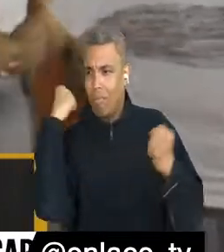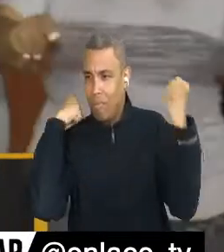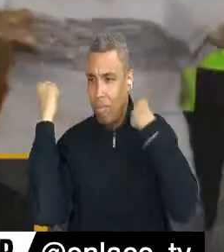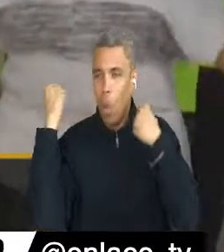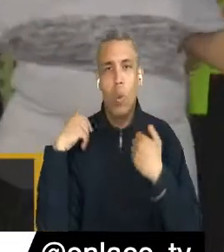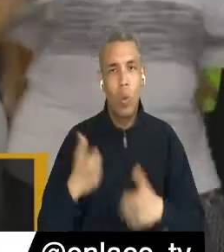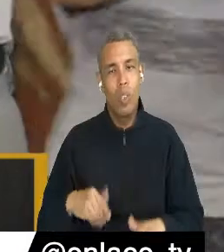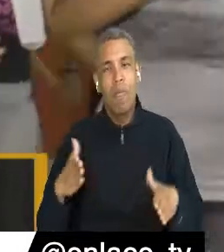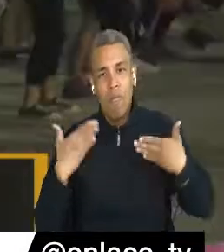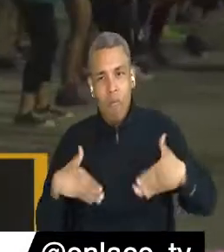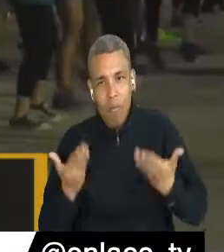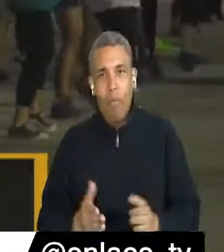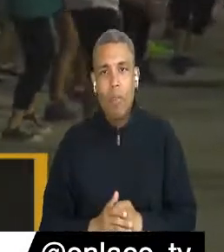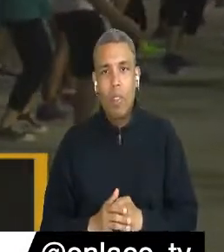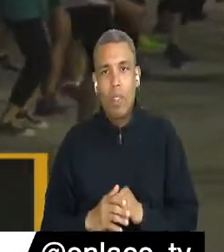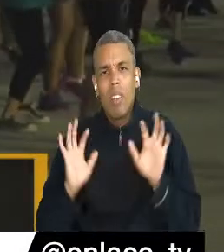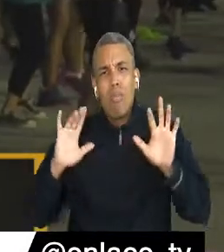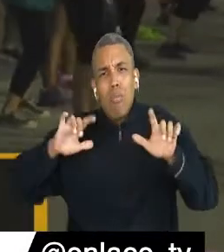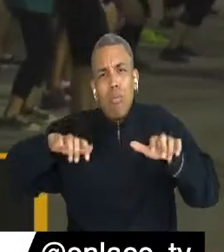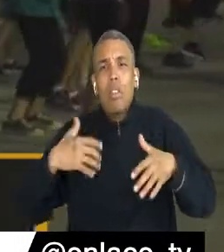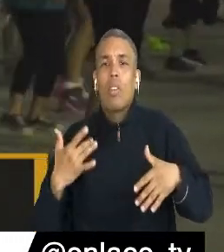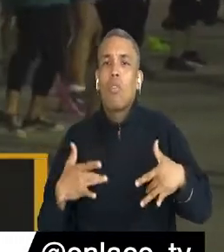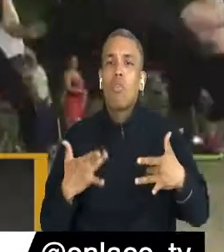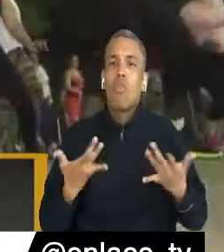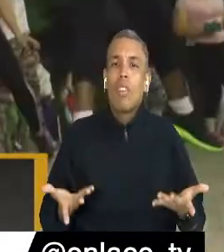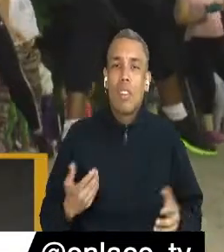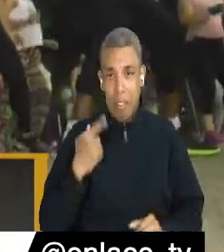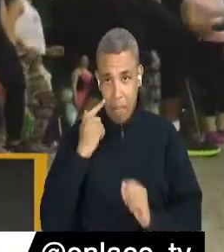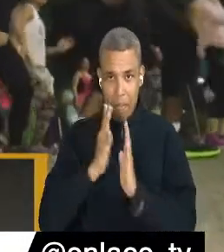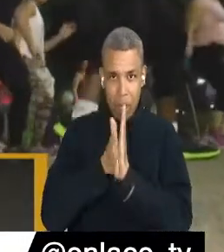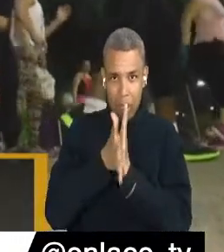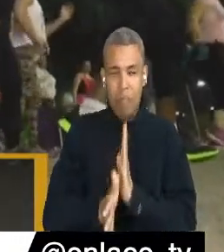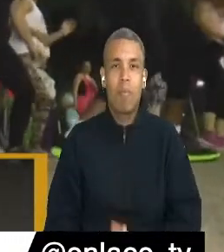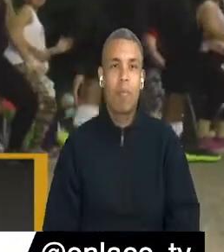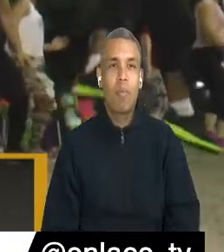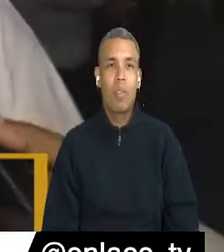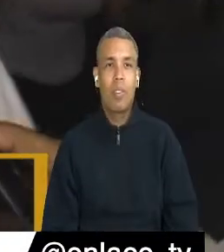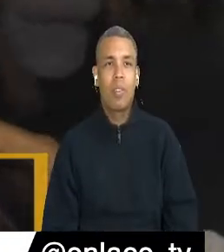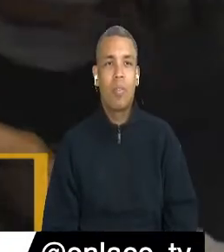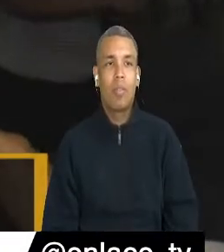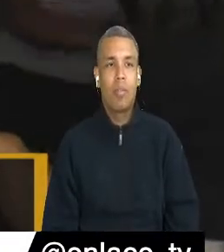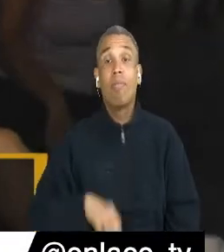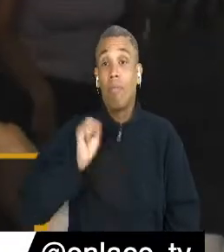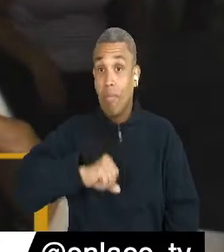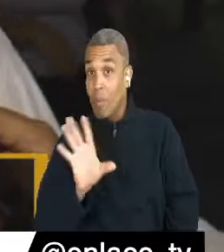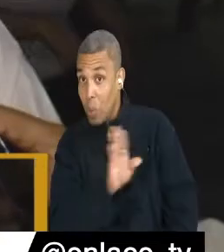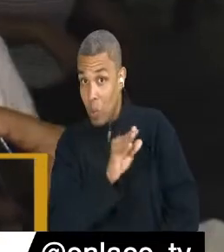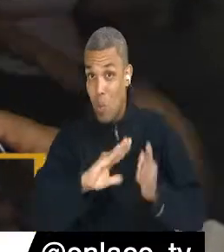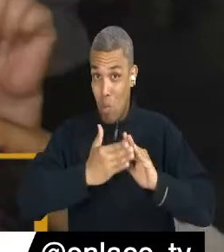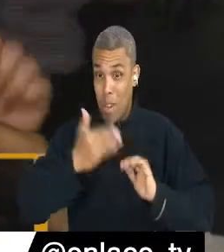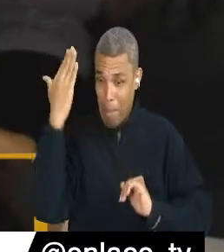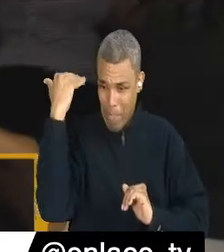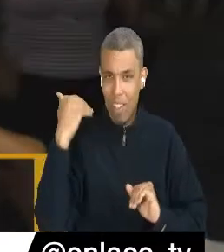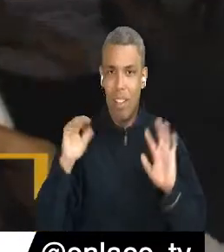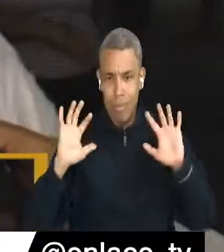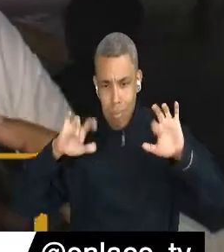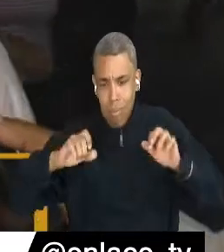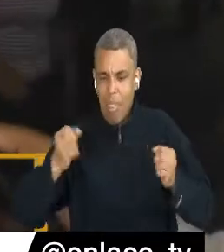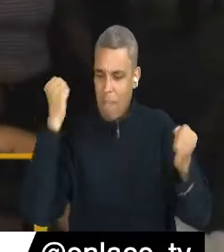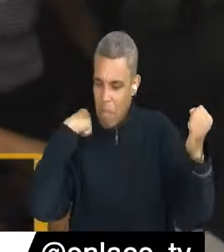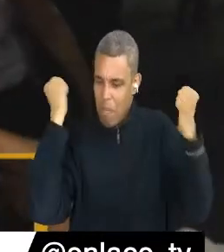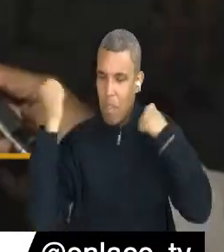esta disciplina han extendido la invitación a toda la población a esta práctica saludable. Claro que sí, invito a todos los barranqueños que vengamos a hacer ejercicio para que